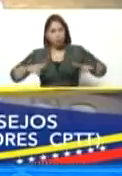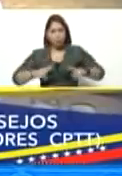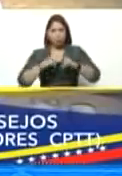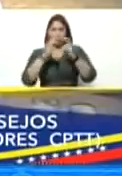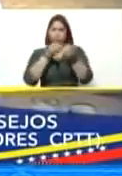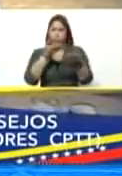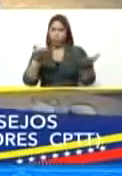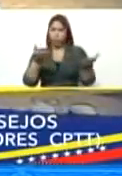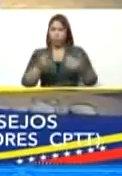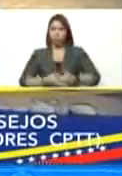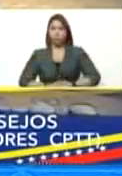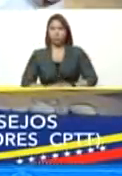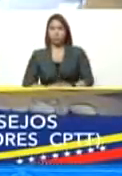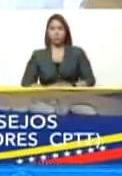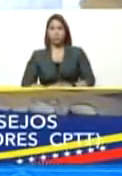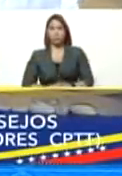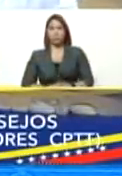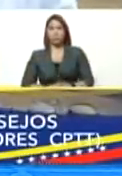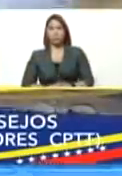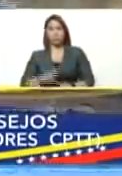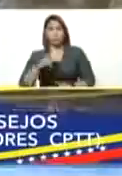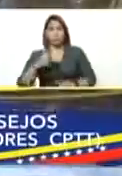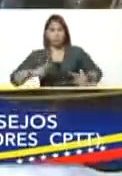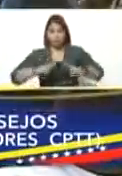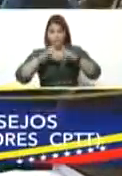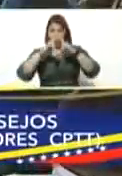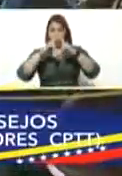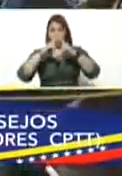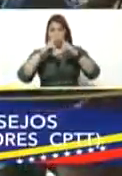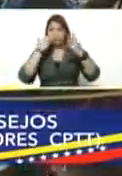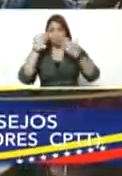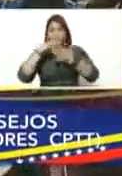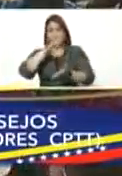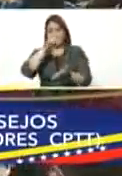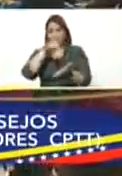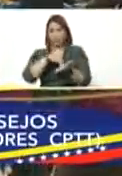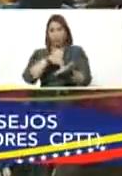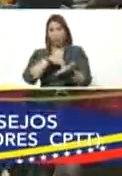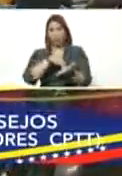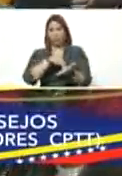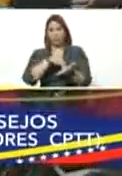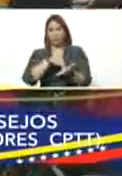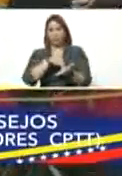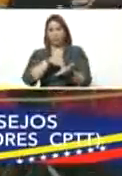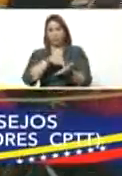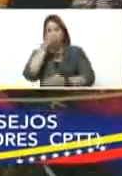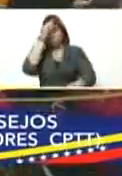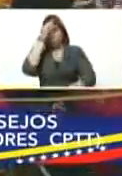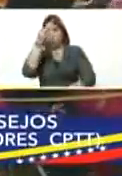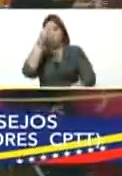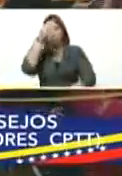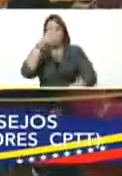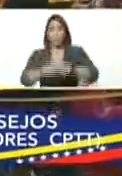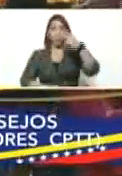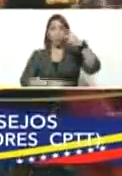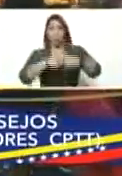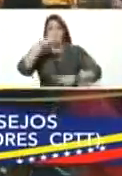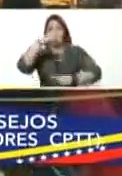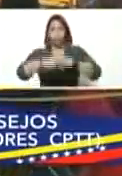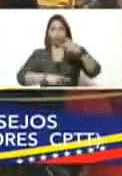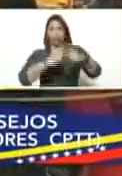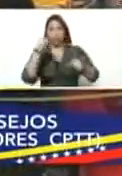con ustedes en este tercer encuentro nacional de los consejos productivos